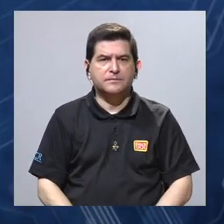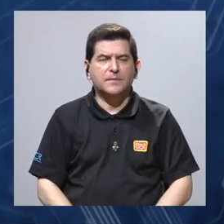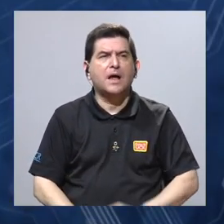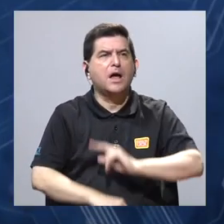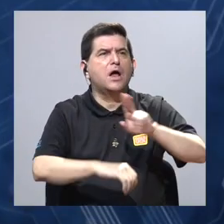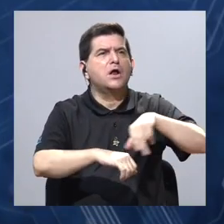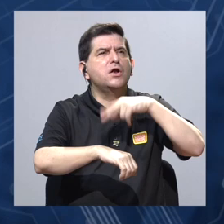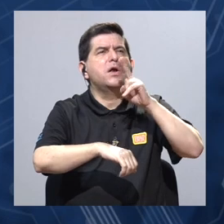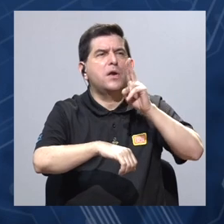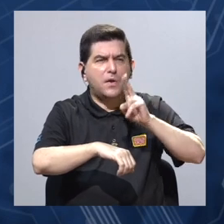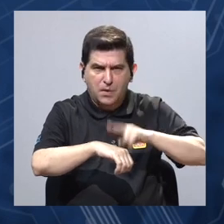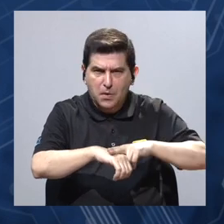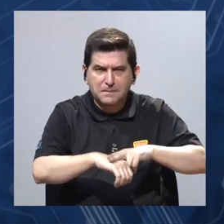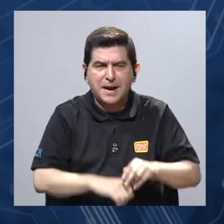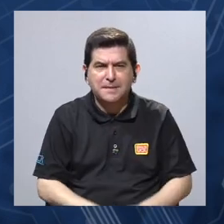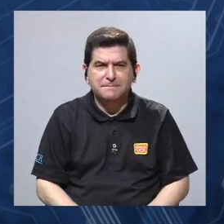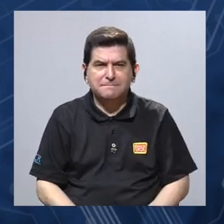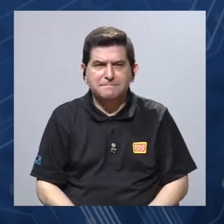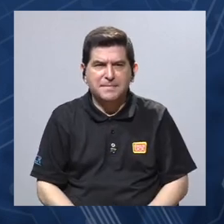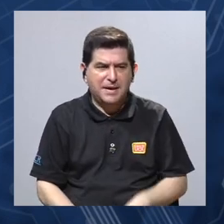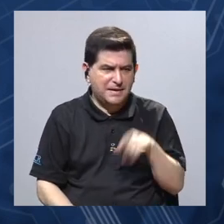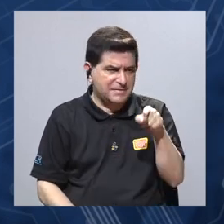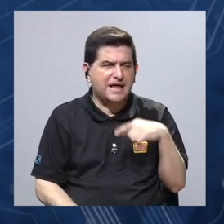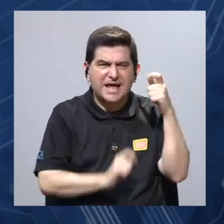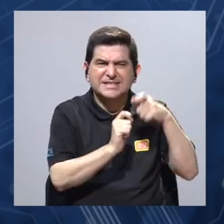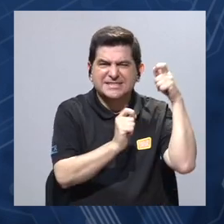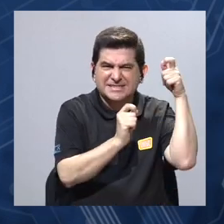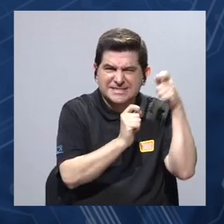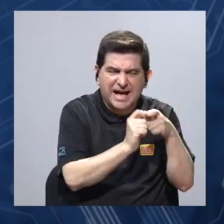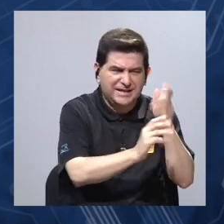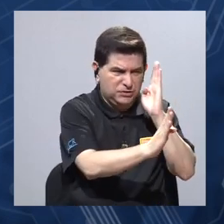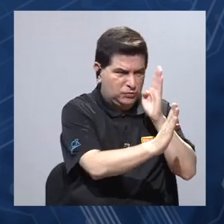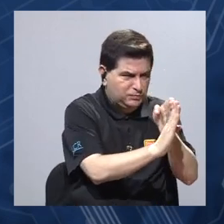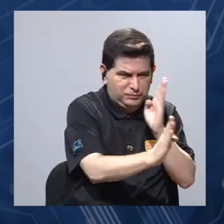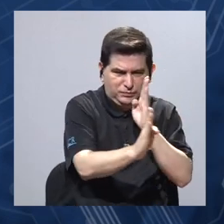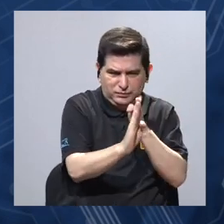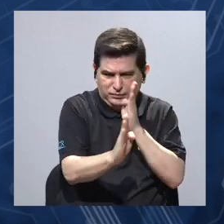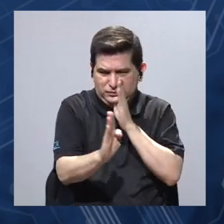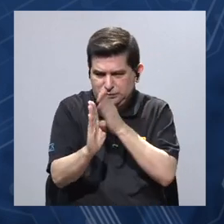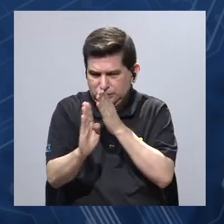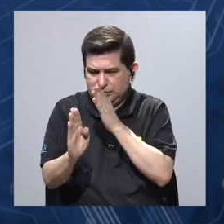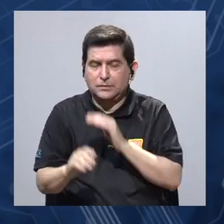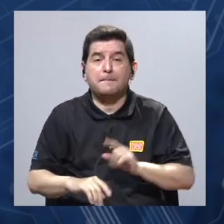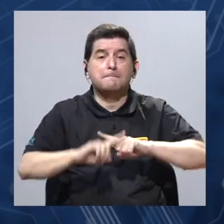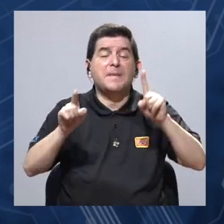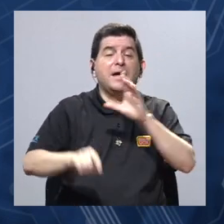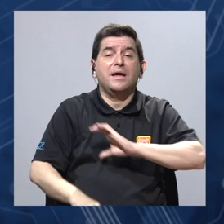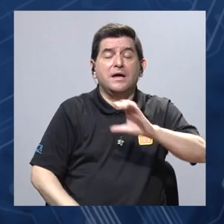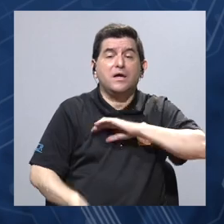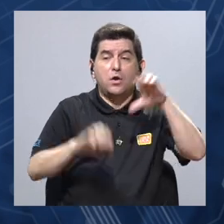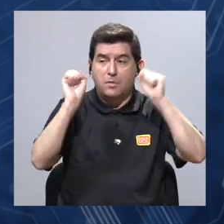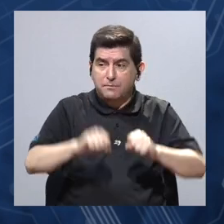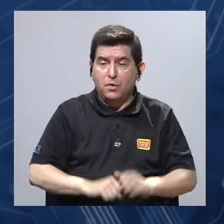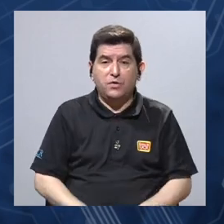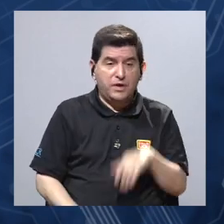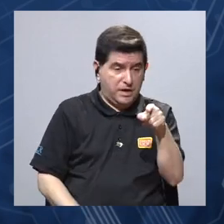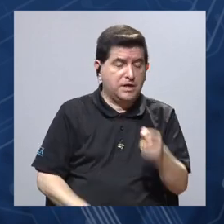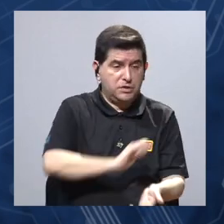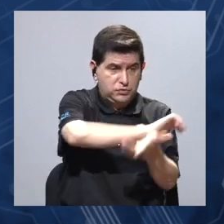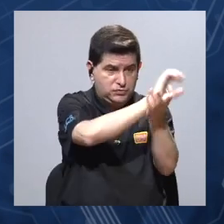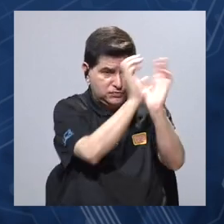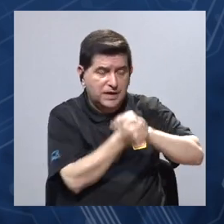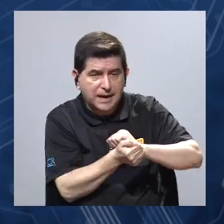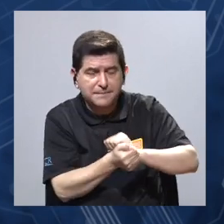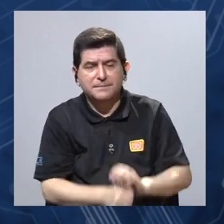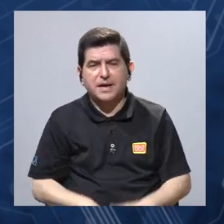Generalmente son bastante especie específicos, pero ellos tienen la particularidad de saltar de especie, ¿verdad?